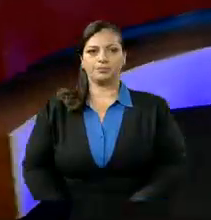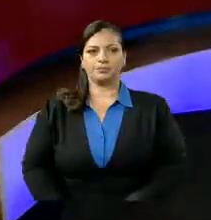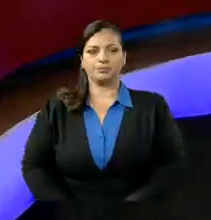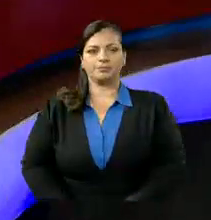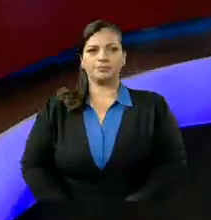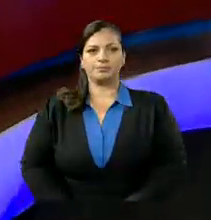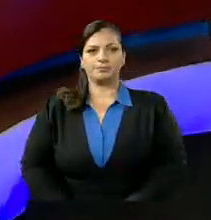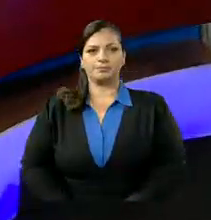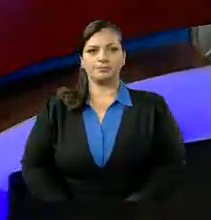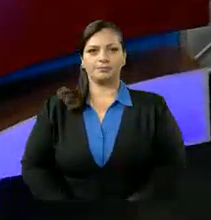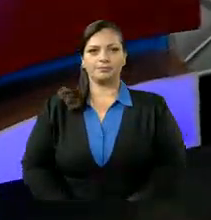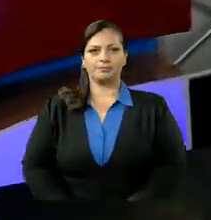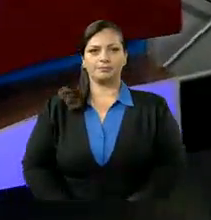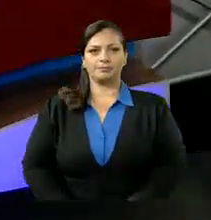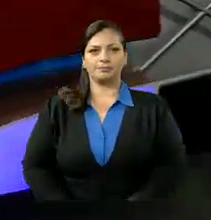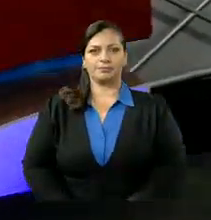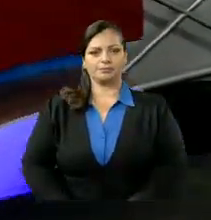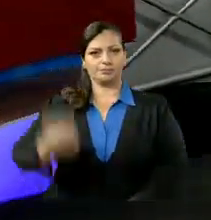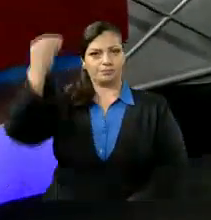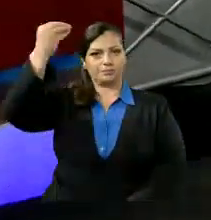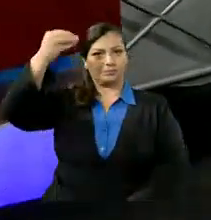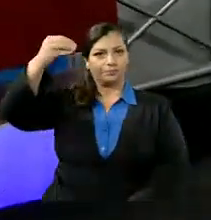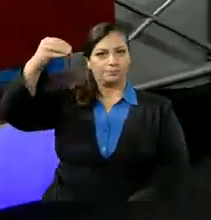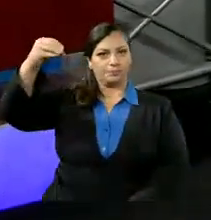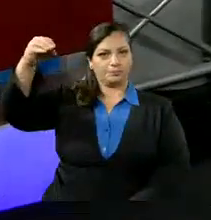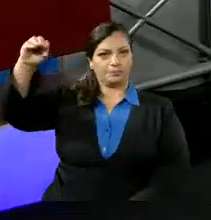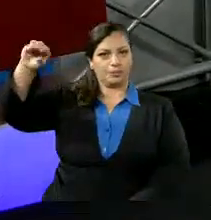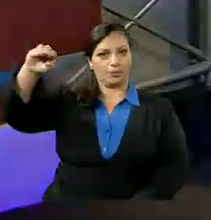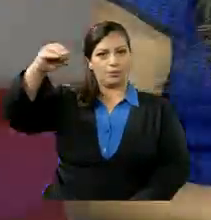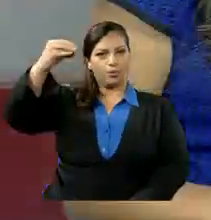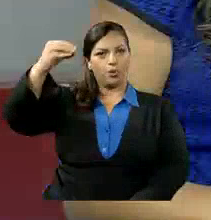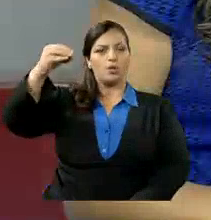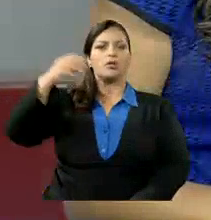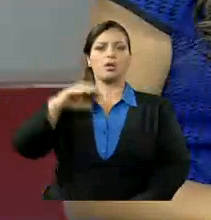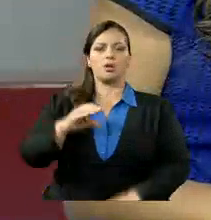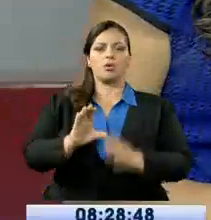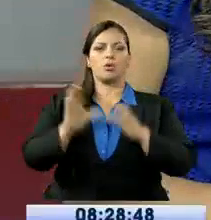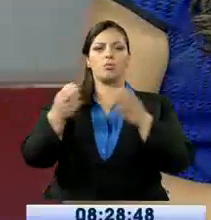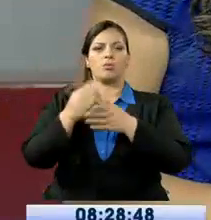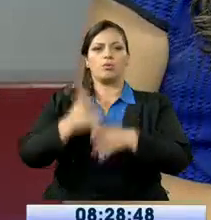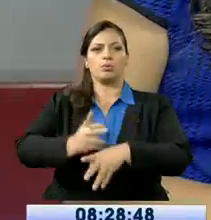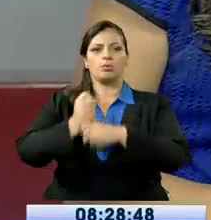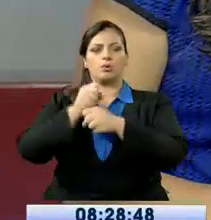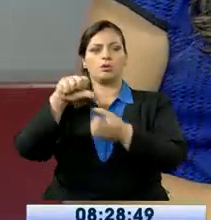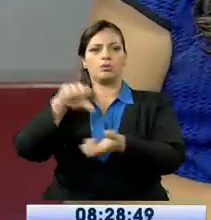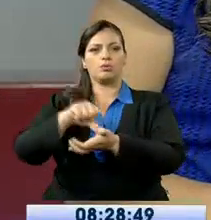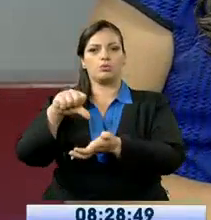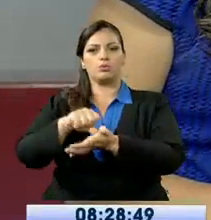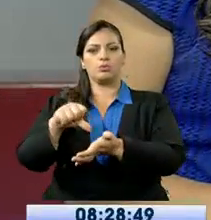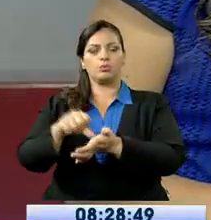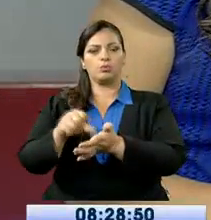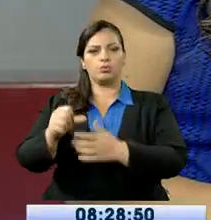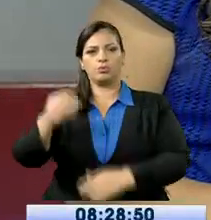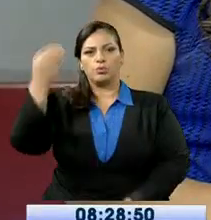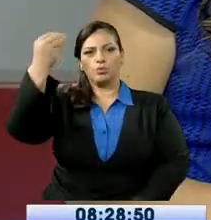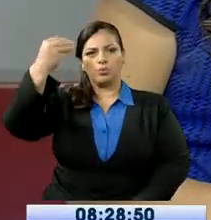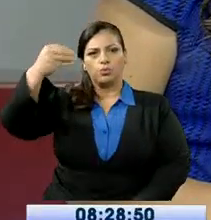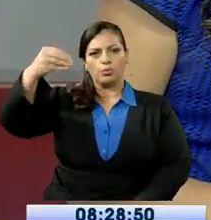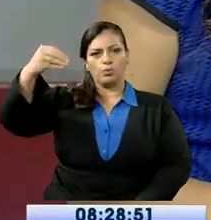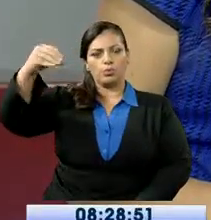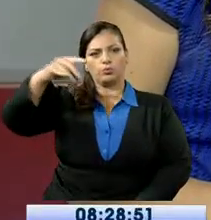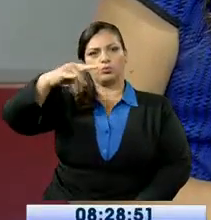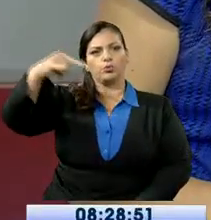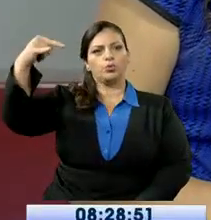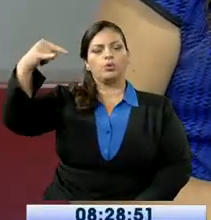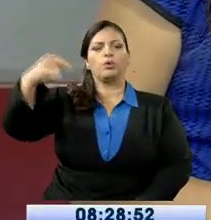Las cámaras de seguridad de la Corporación Ciudadana lograron captar los momentos exactos en los que un sujeto ingresa a un inmueble por